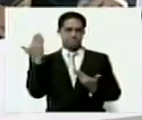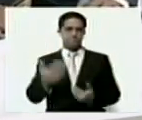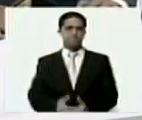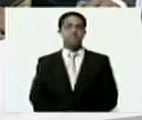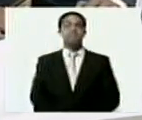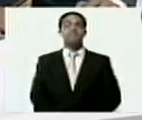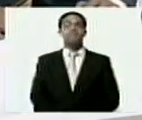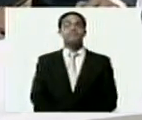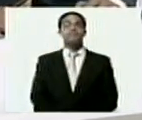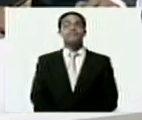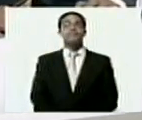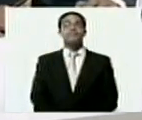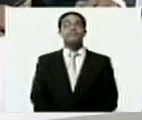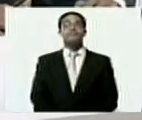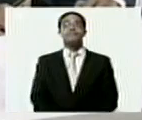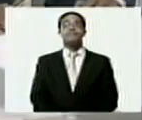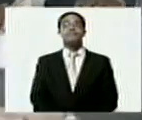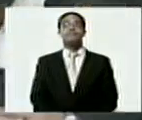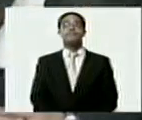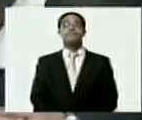nos informa. Adelante, buenas tardes.